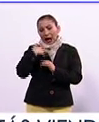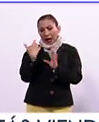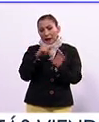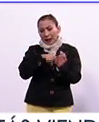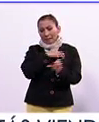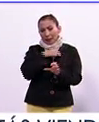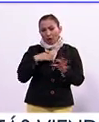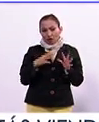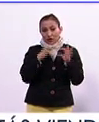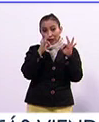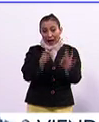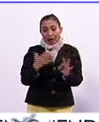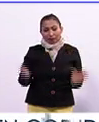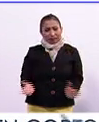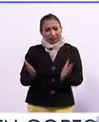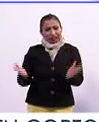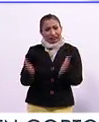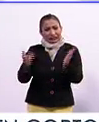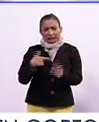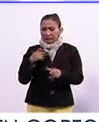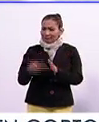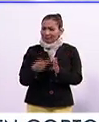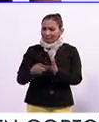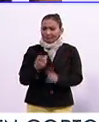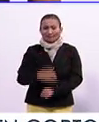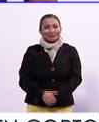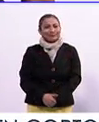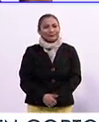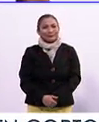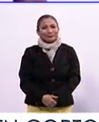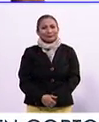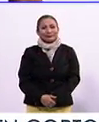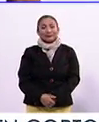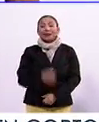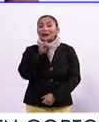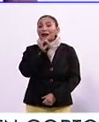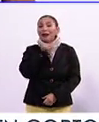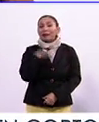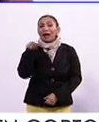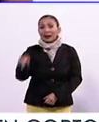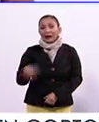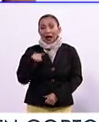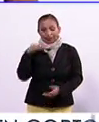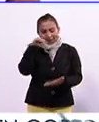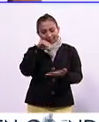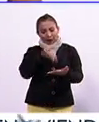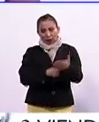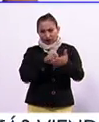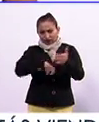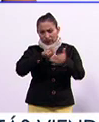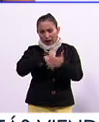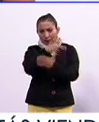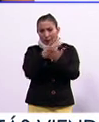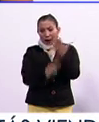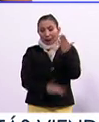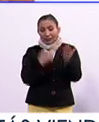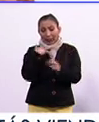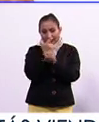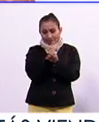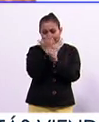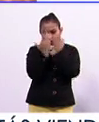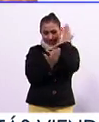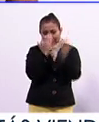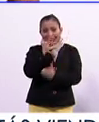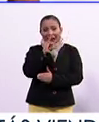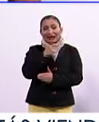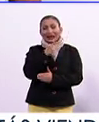miembro, fundador e impulsor permanente. Asimismo, actualizó los planes de estudio de todas las carreras de ingeniería